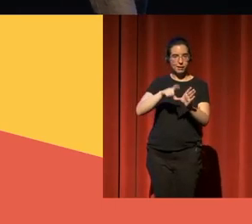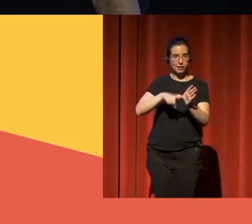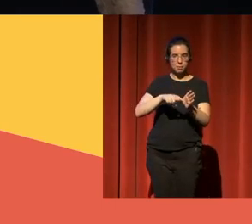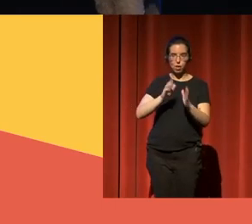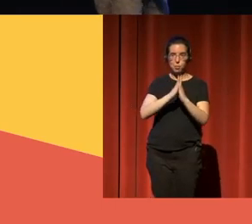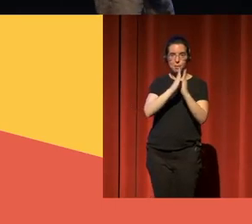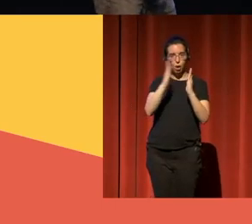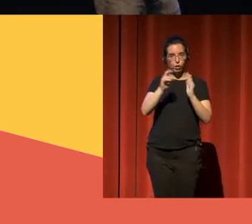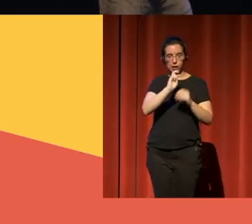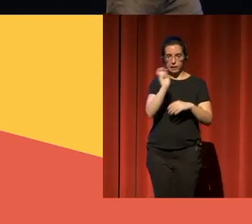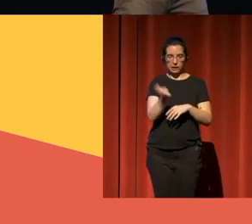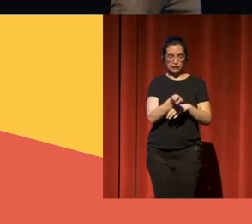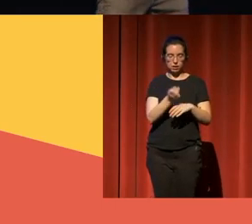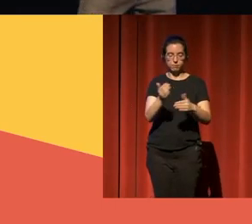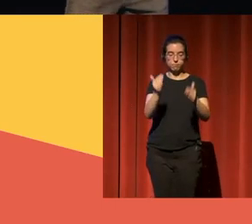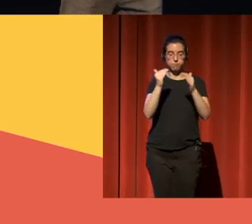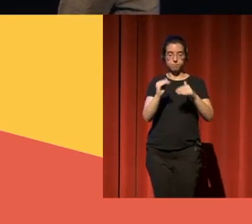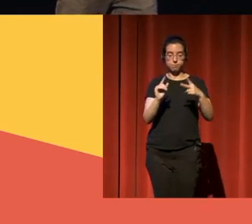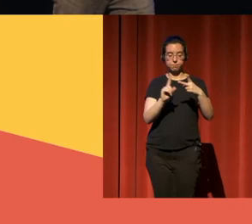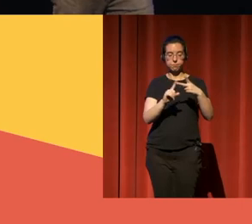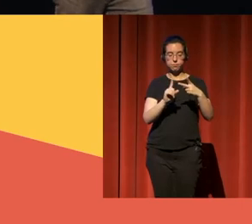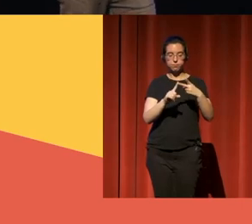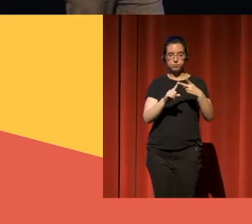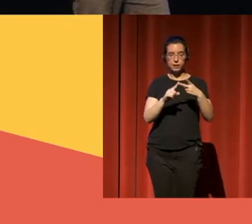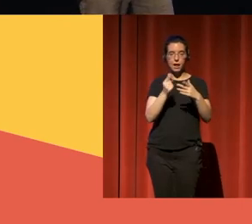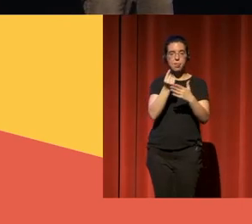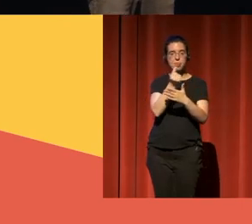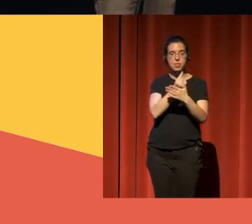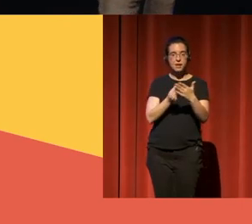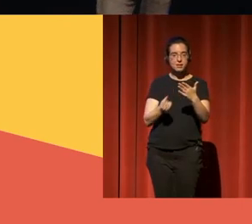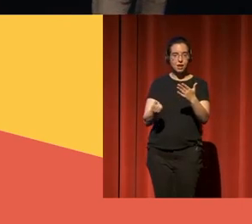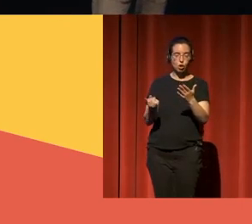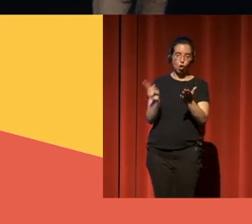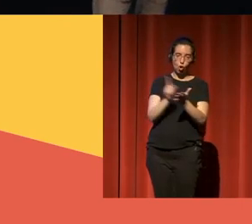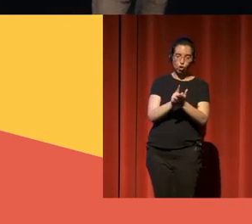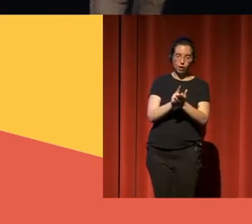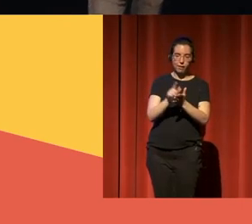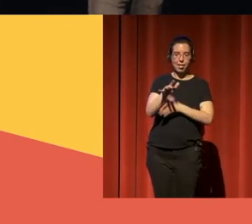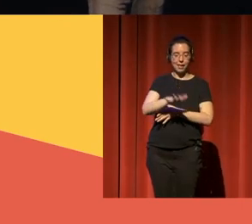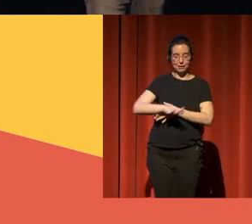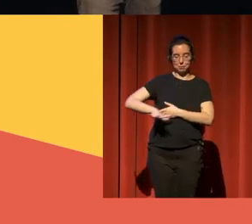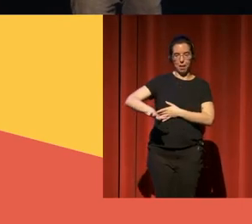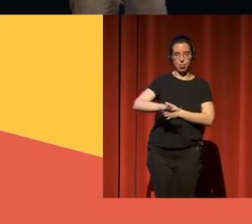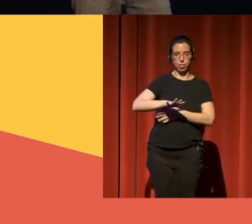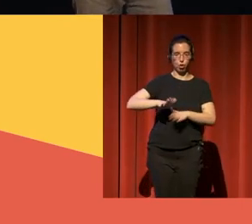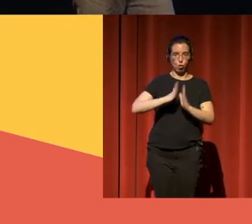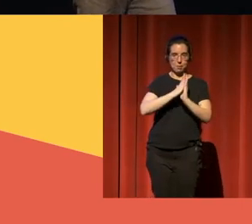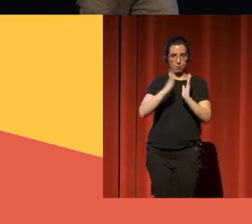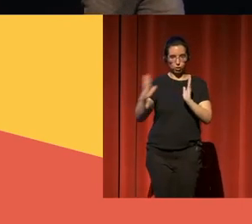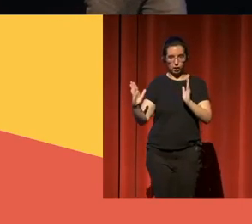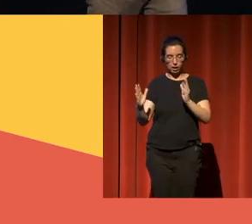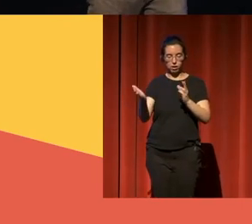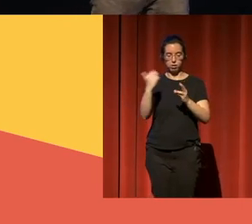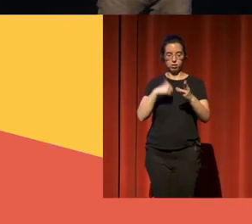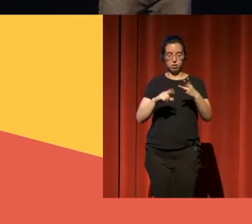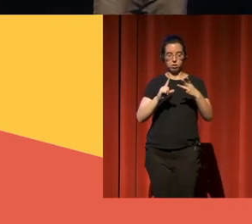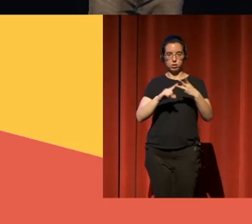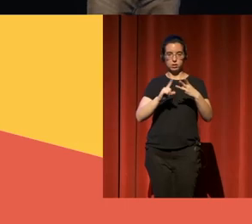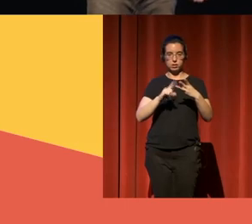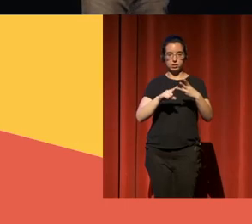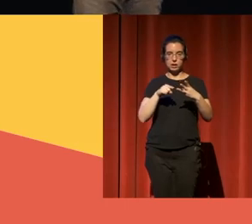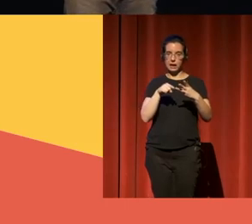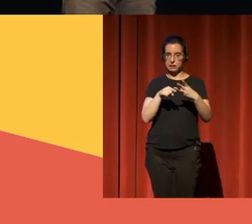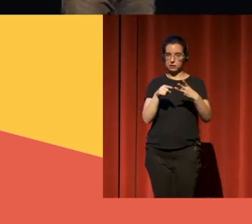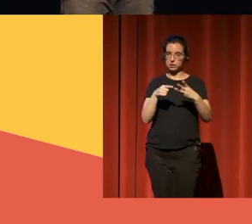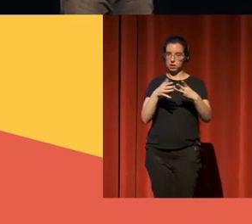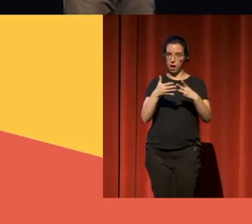etcétera un segundo serían el diseño rediseño Ah de espacios bibliotecarios En tercer lugar el amplio cajón